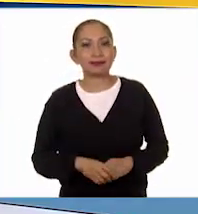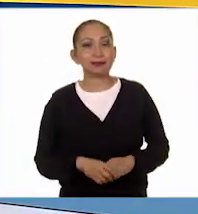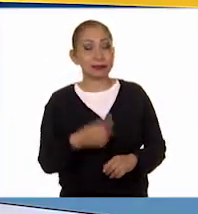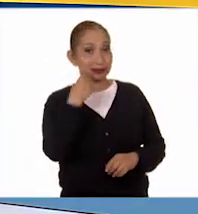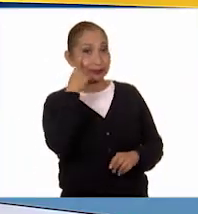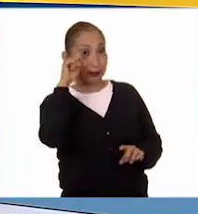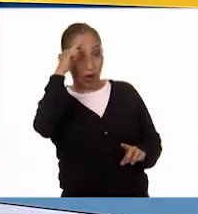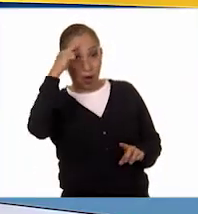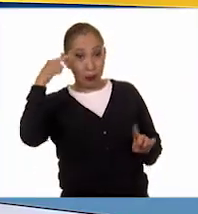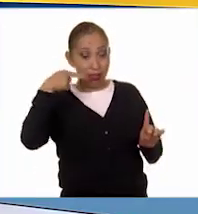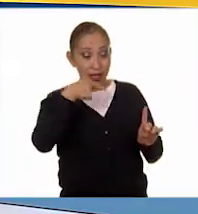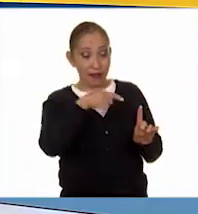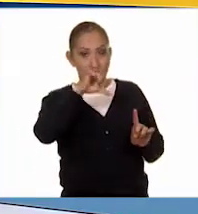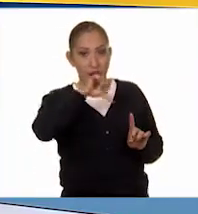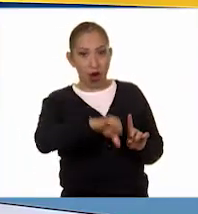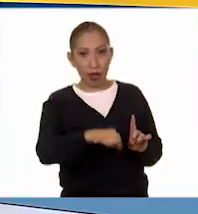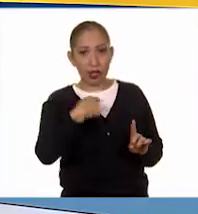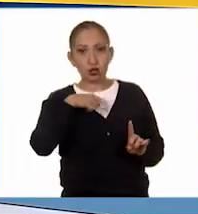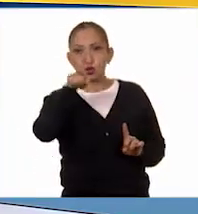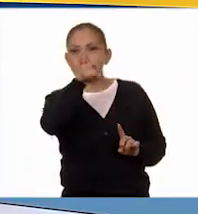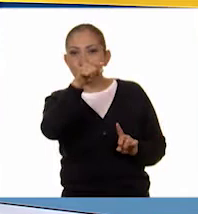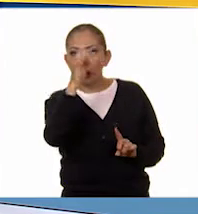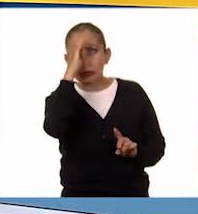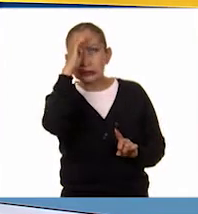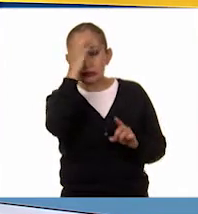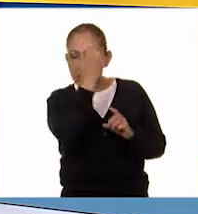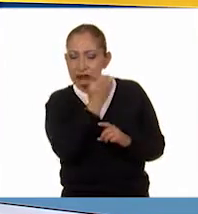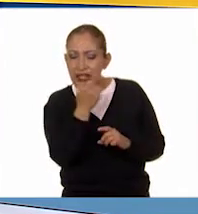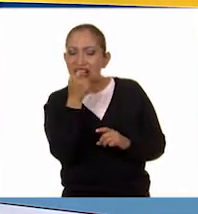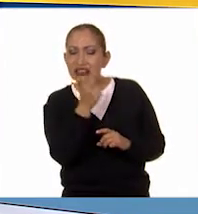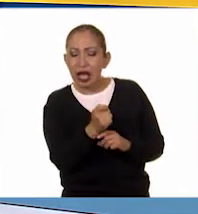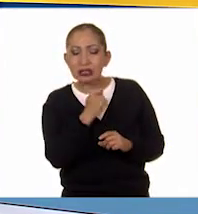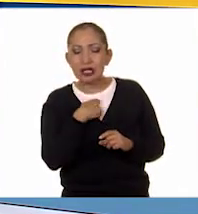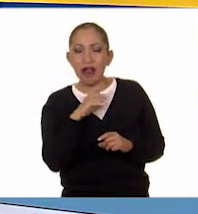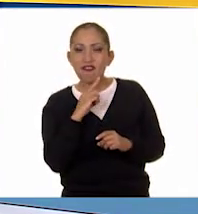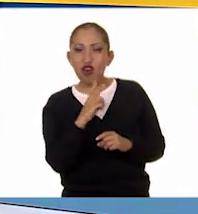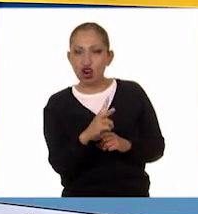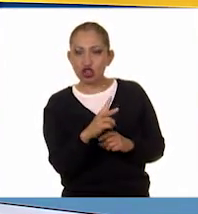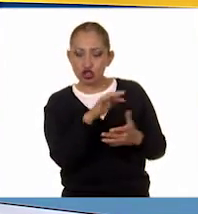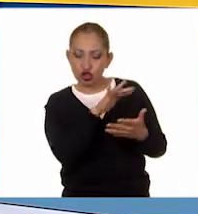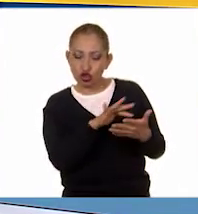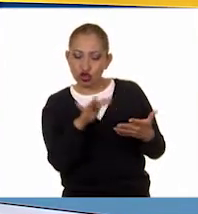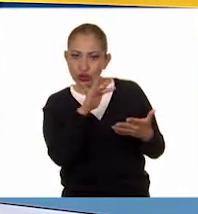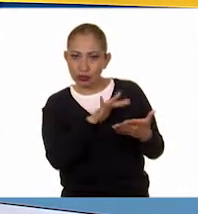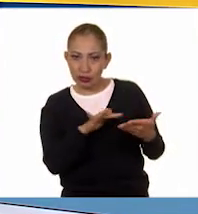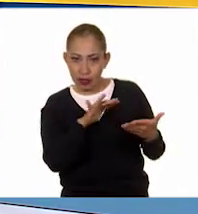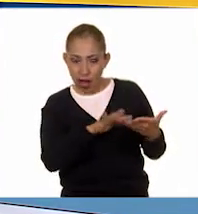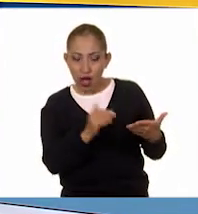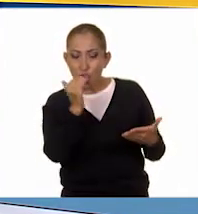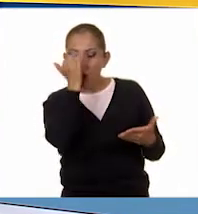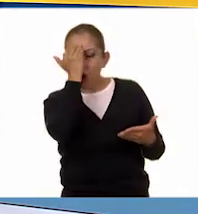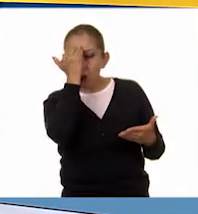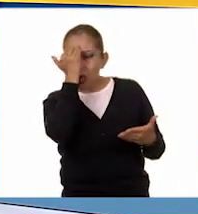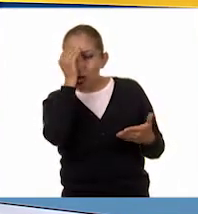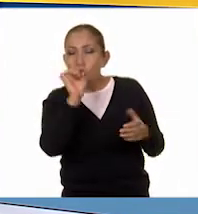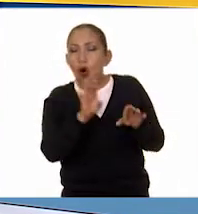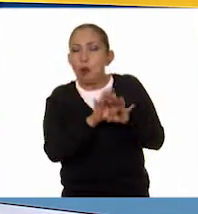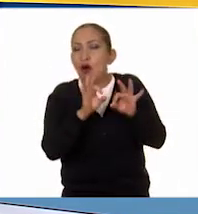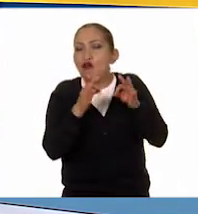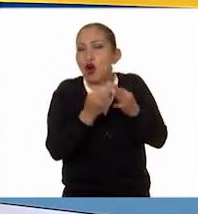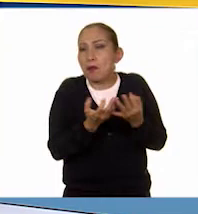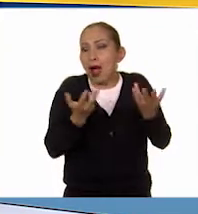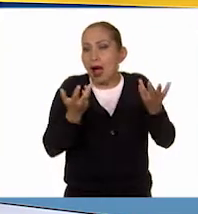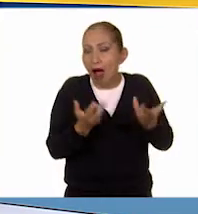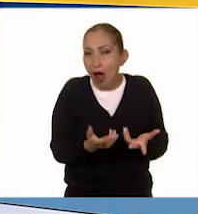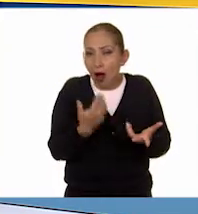El propósito de esta sesión es reflexionar en torno a la lectura en voz alta, conocer algunas estrategias útiles para llevarla a